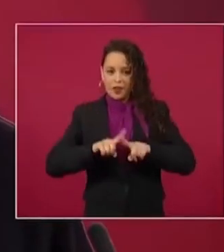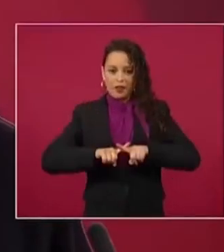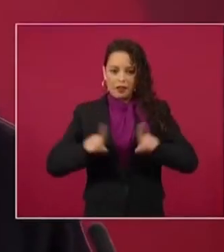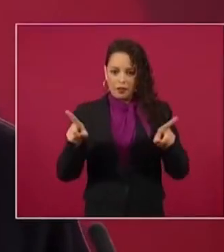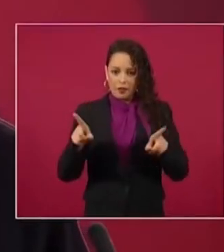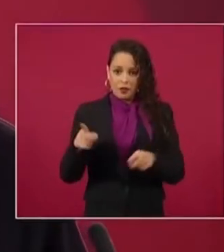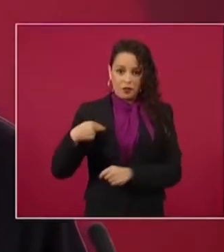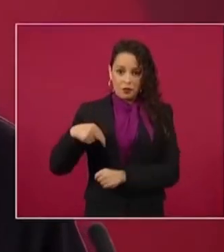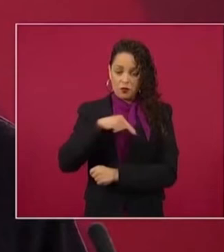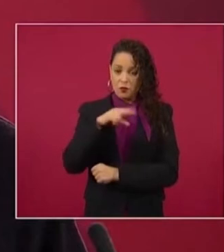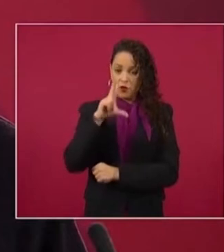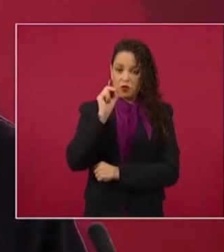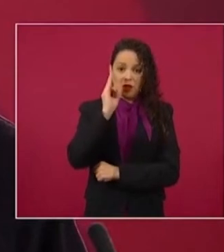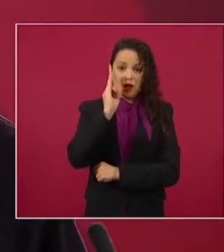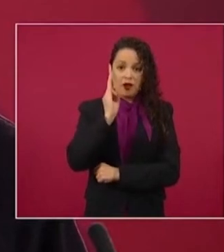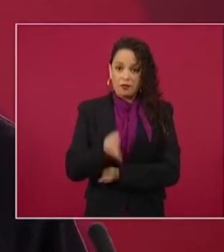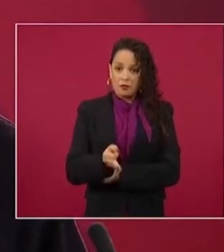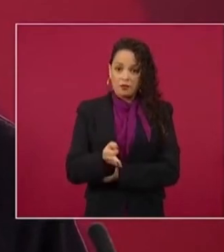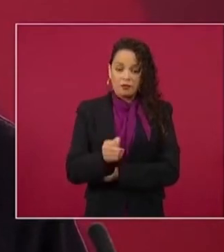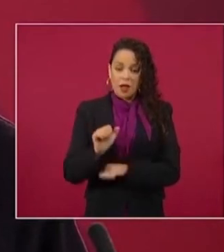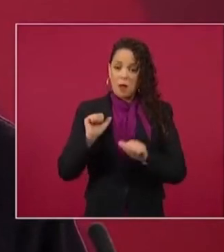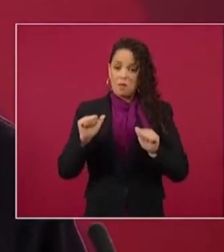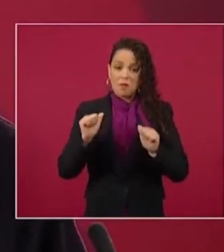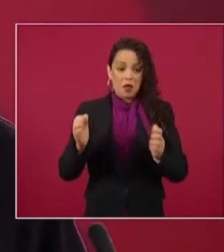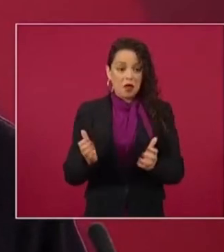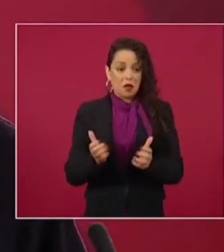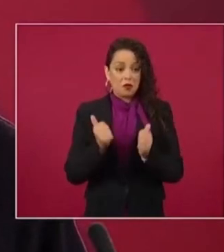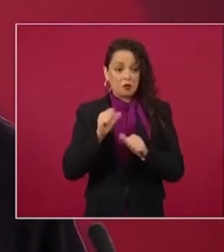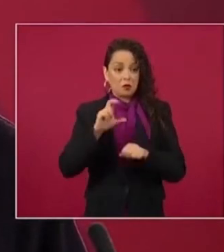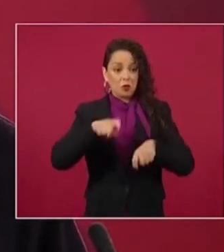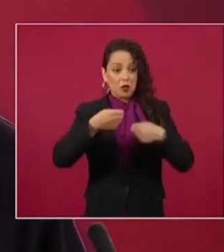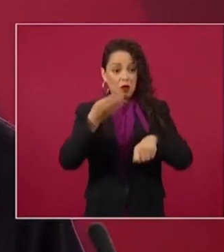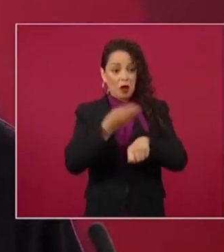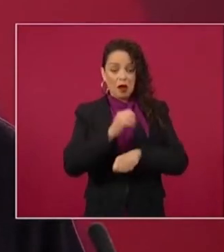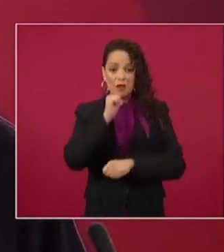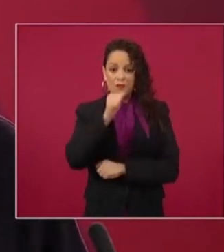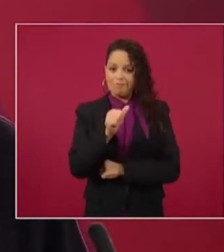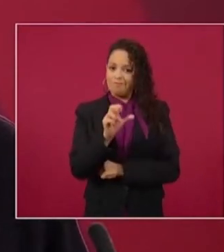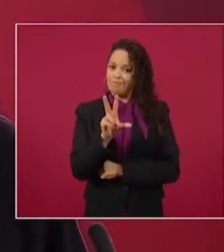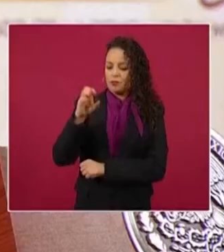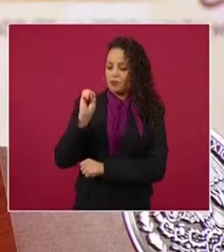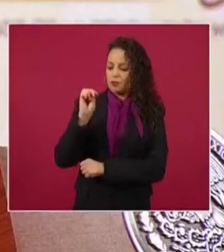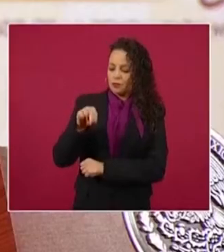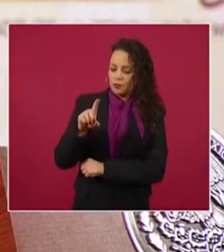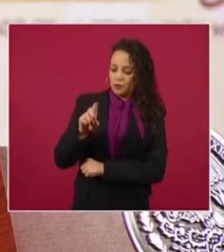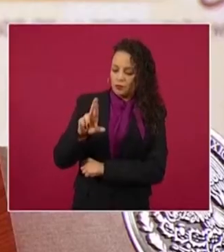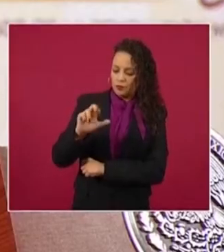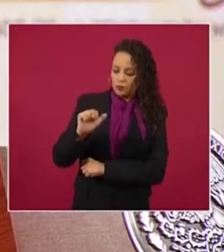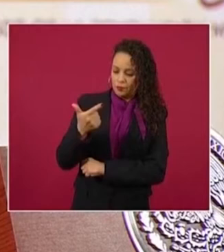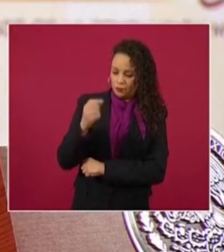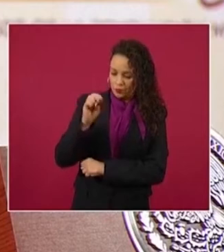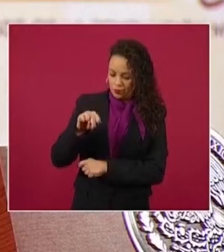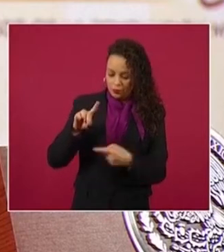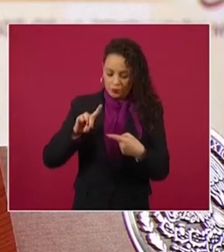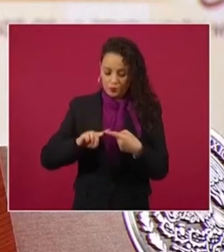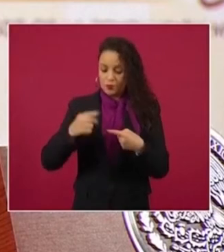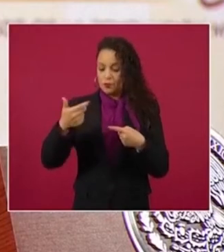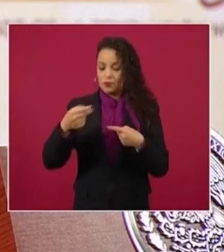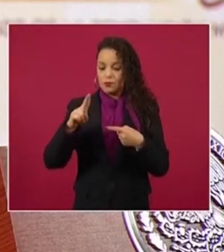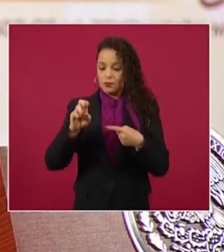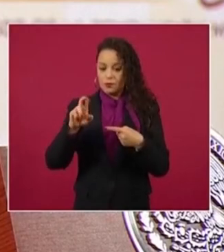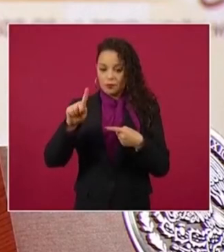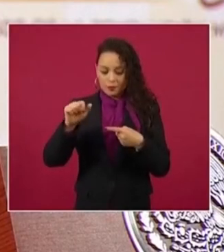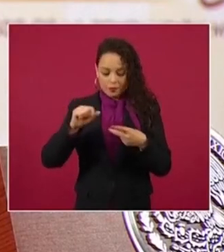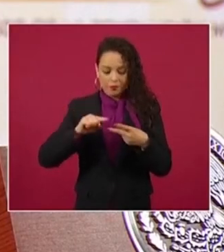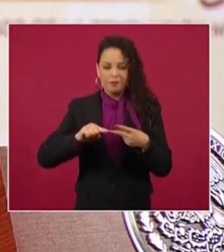sin embargo este jueves el presidente andrés manuel aseguró que nunca ha pensado en romper lazos con españa